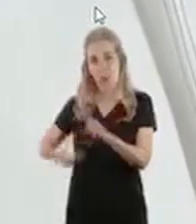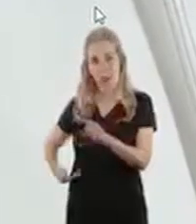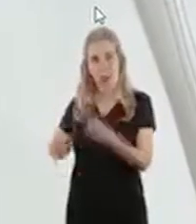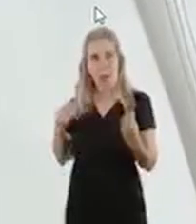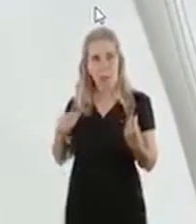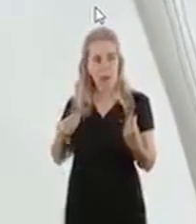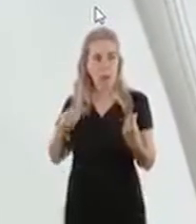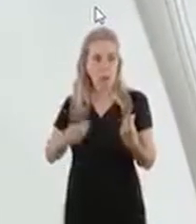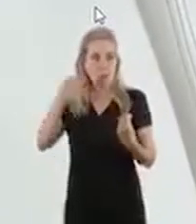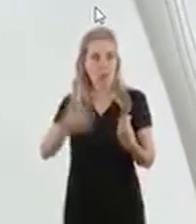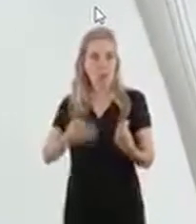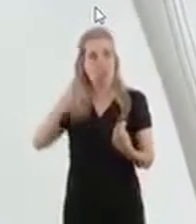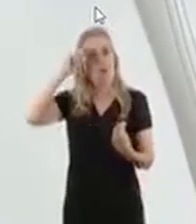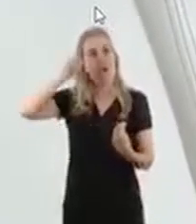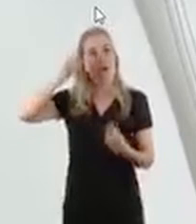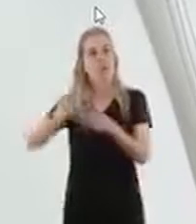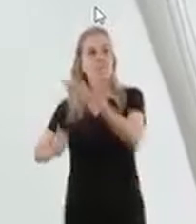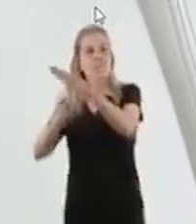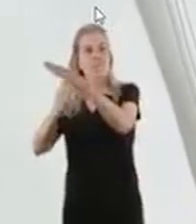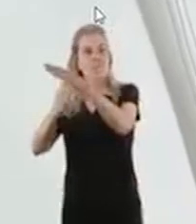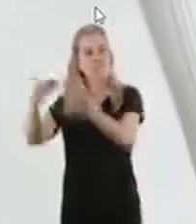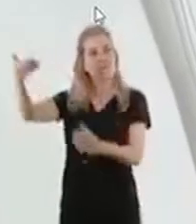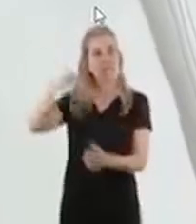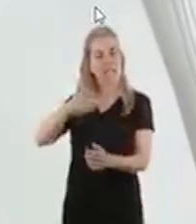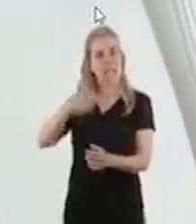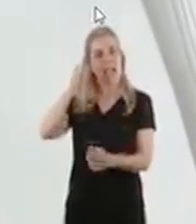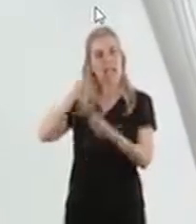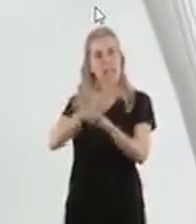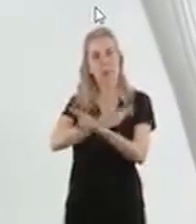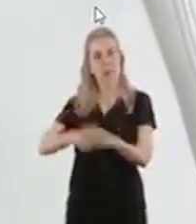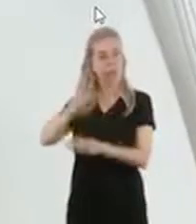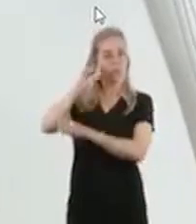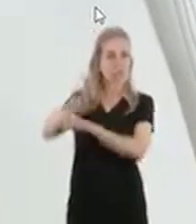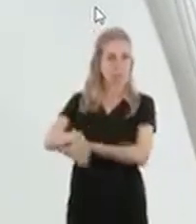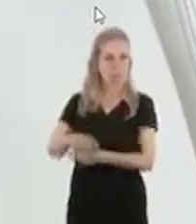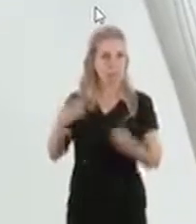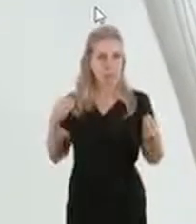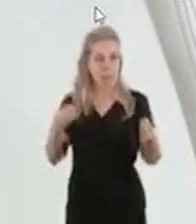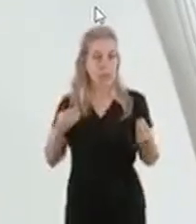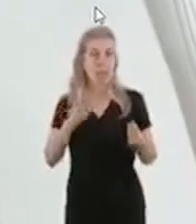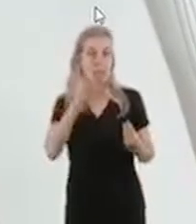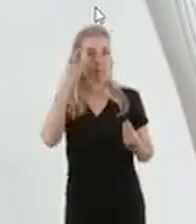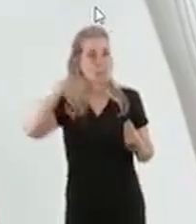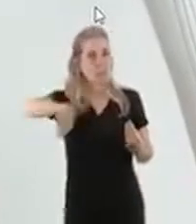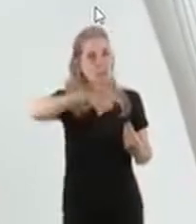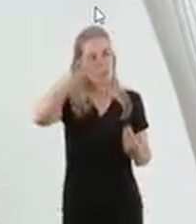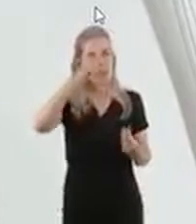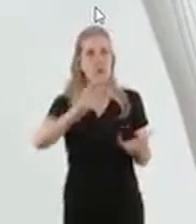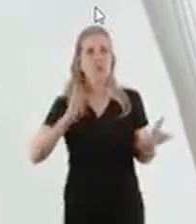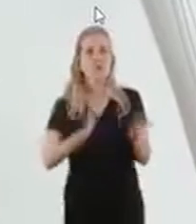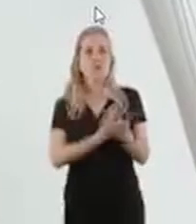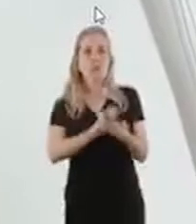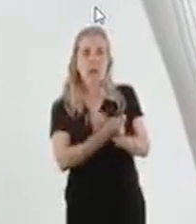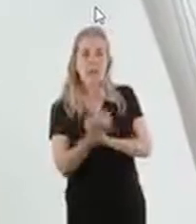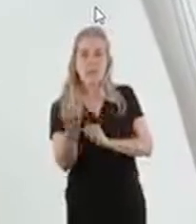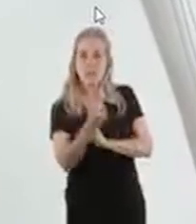Corte Suprema entendemos que la pata del prio Juntos por el cambio también es clave para las negociaciones en el con ingreso Y